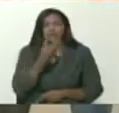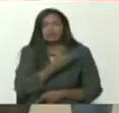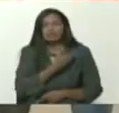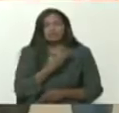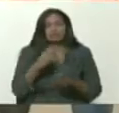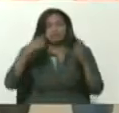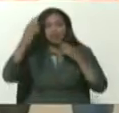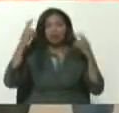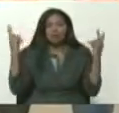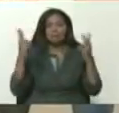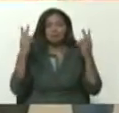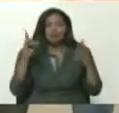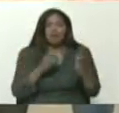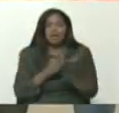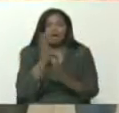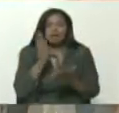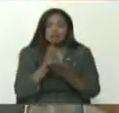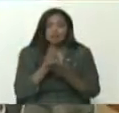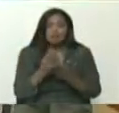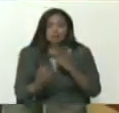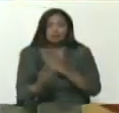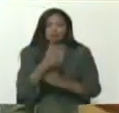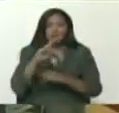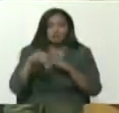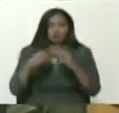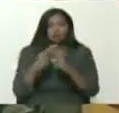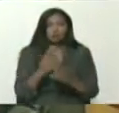siempre, traidores nunca.